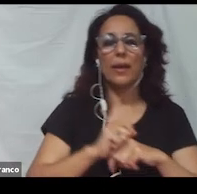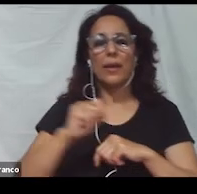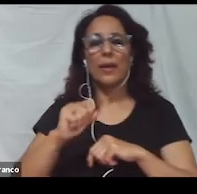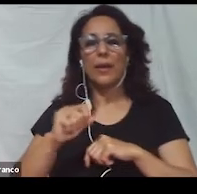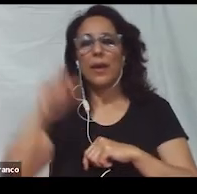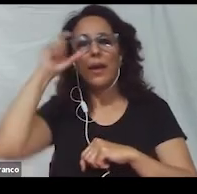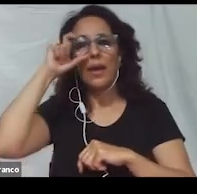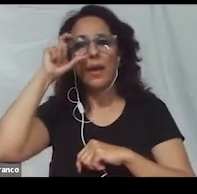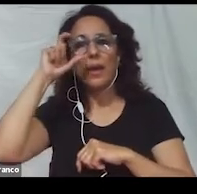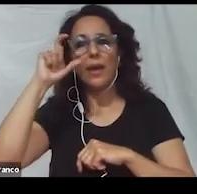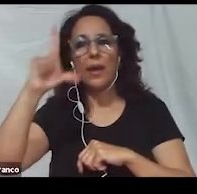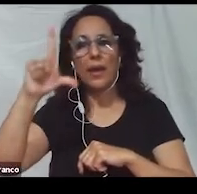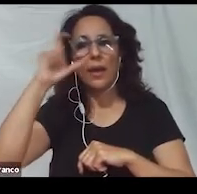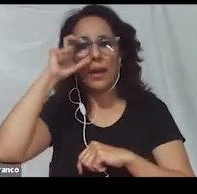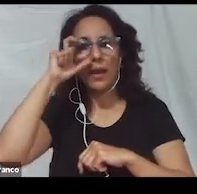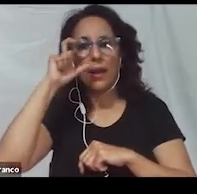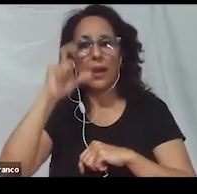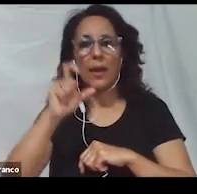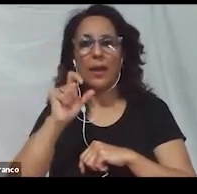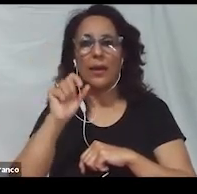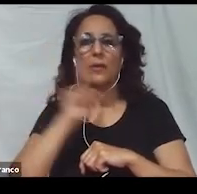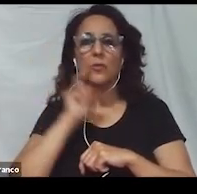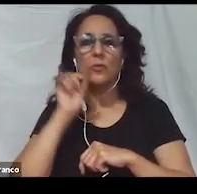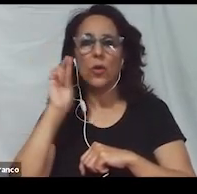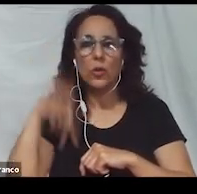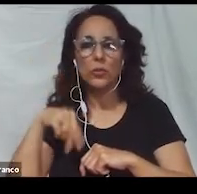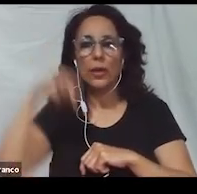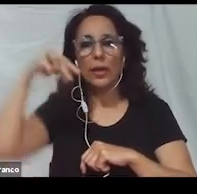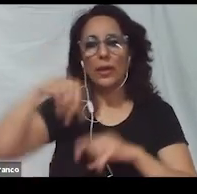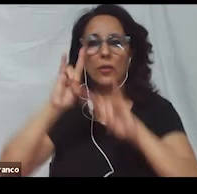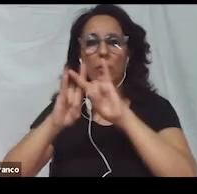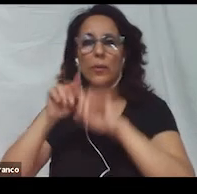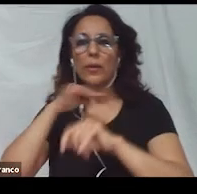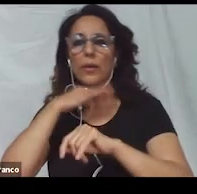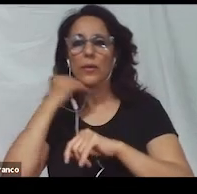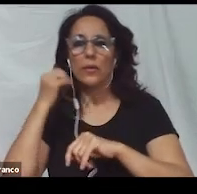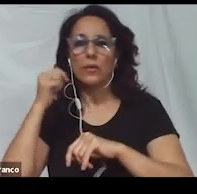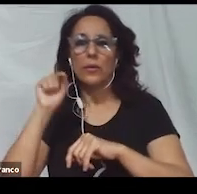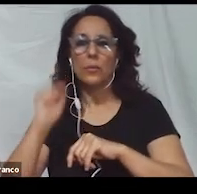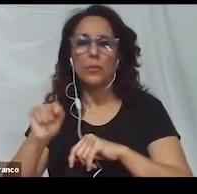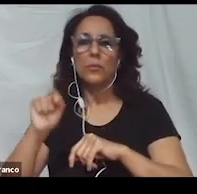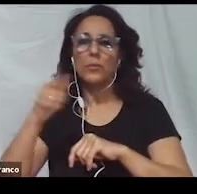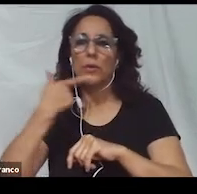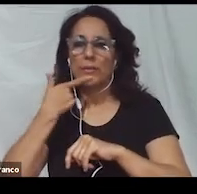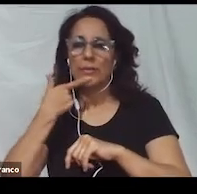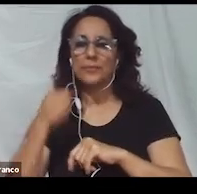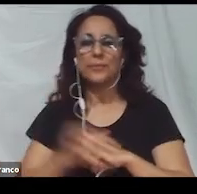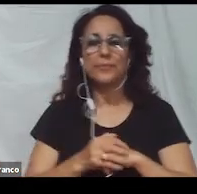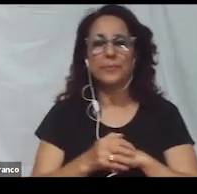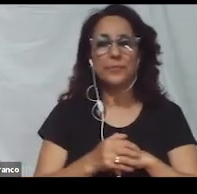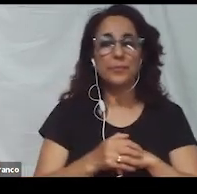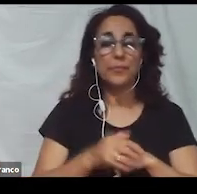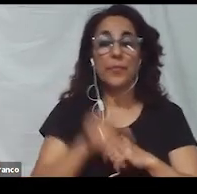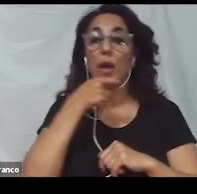utilizar Electron, ¿ok? O nw.js, ¿bien? En el caso de dispositivos móviles,